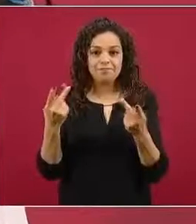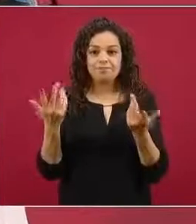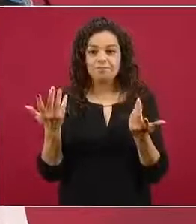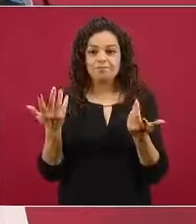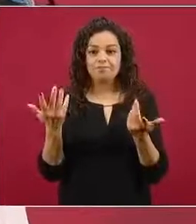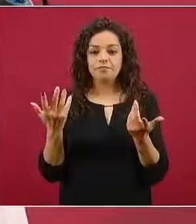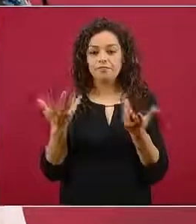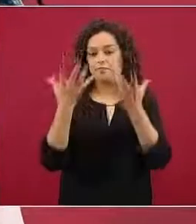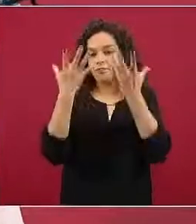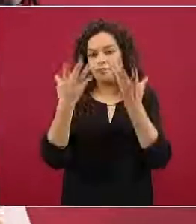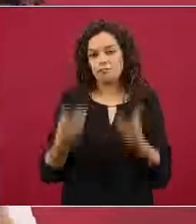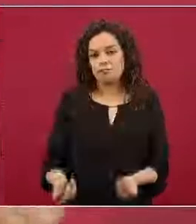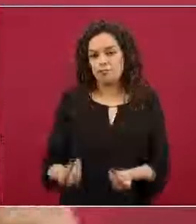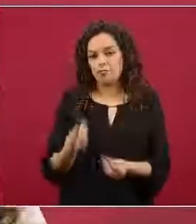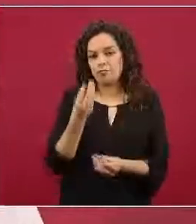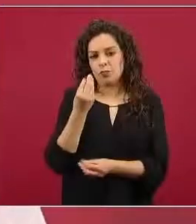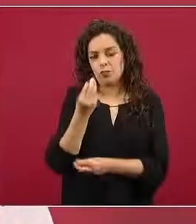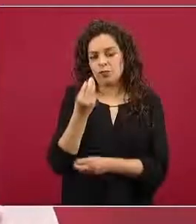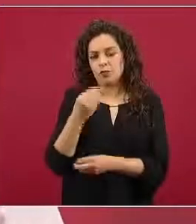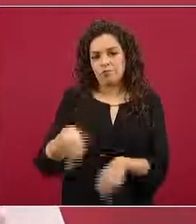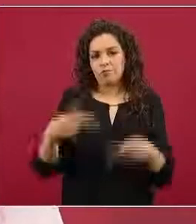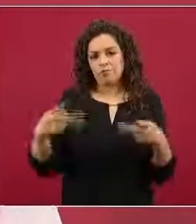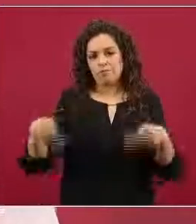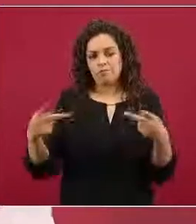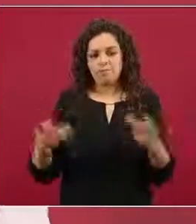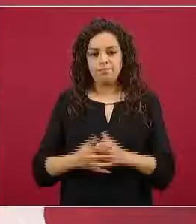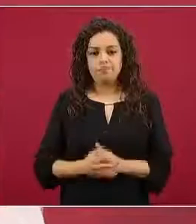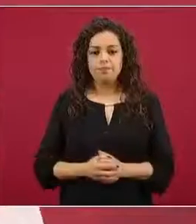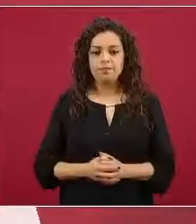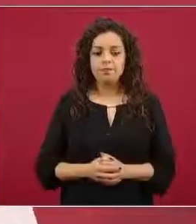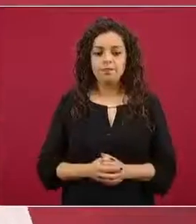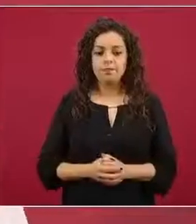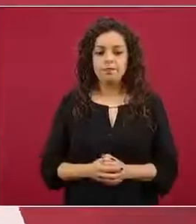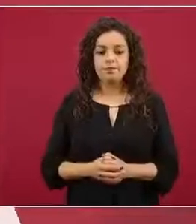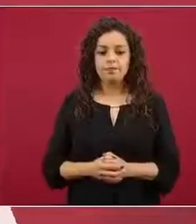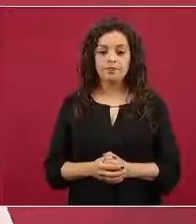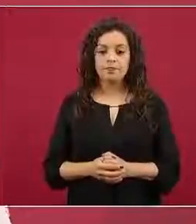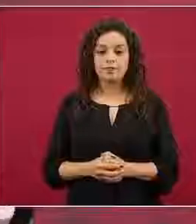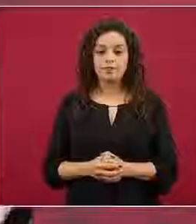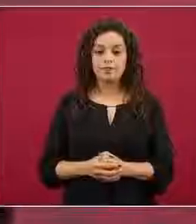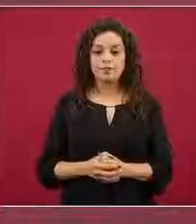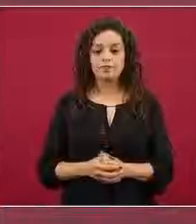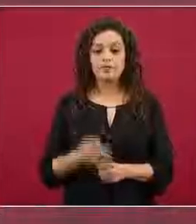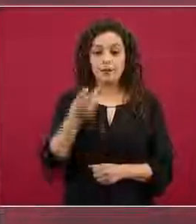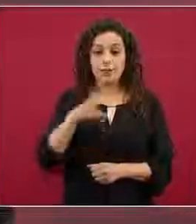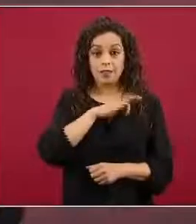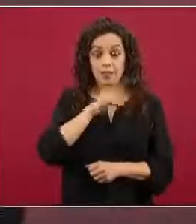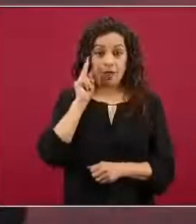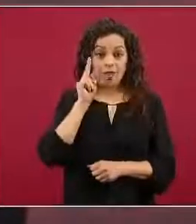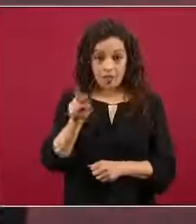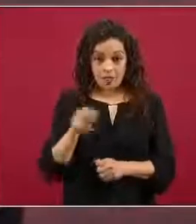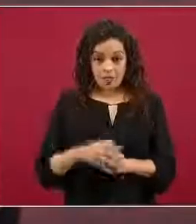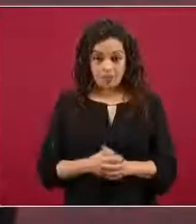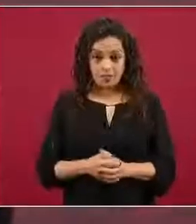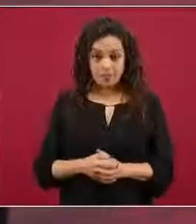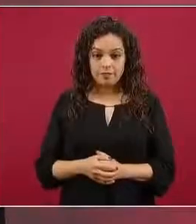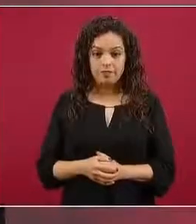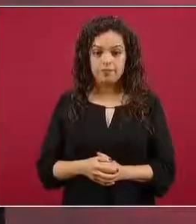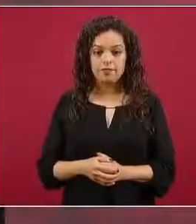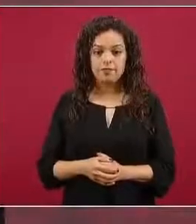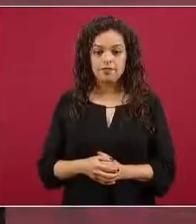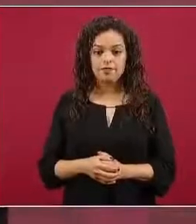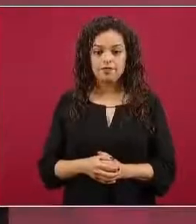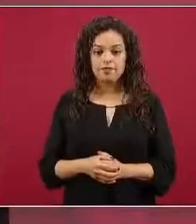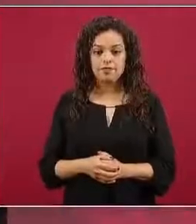por centenares, y que como podrán ver es como con